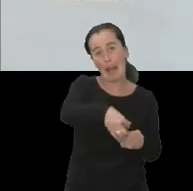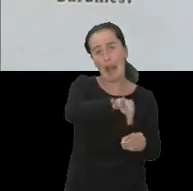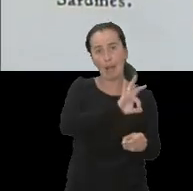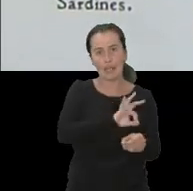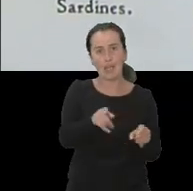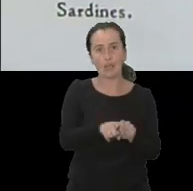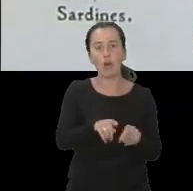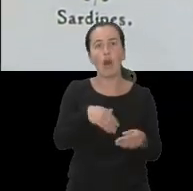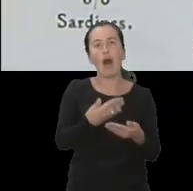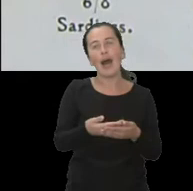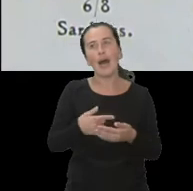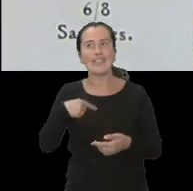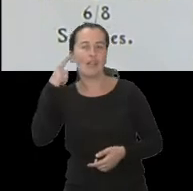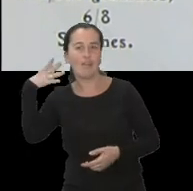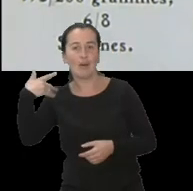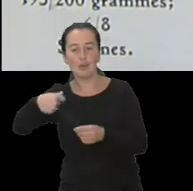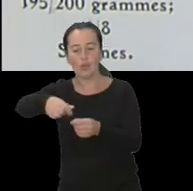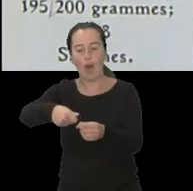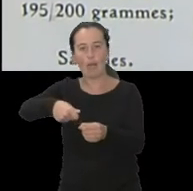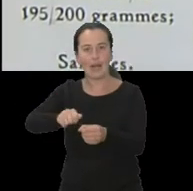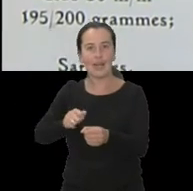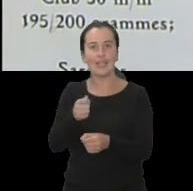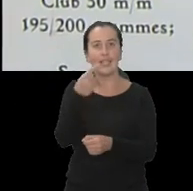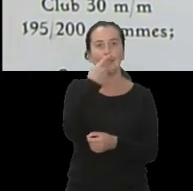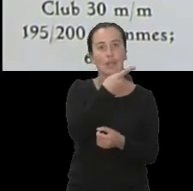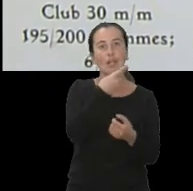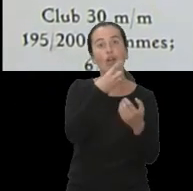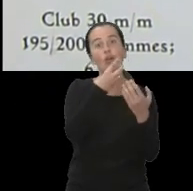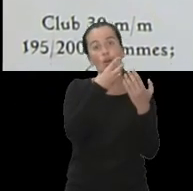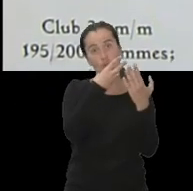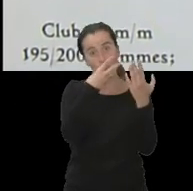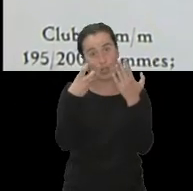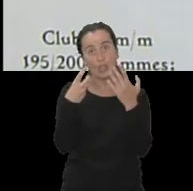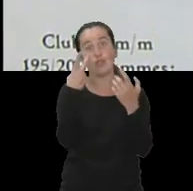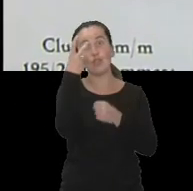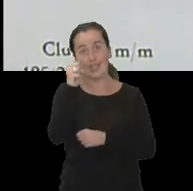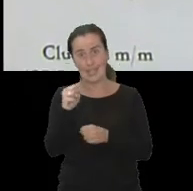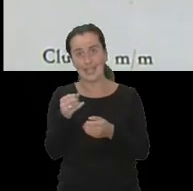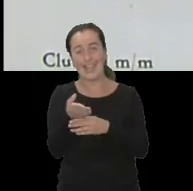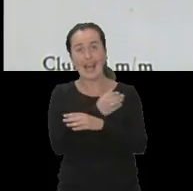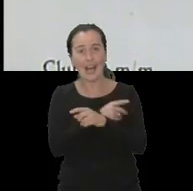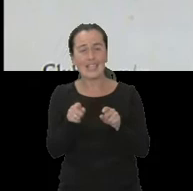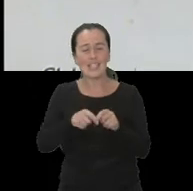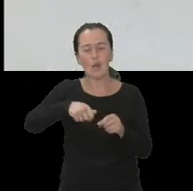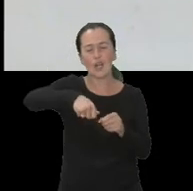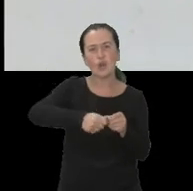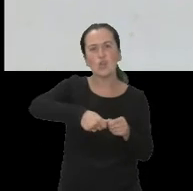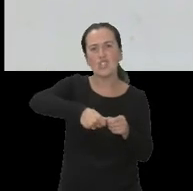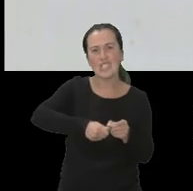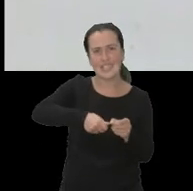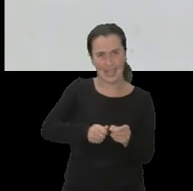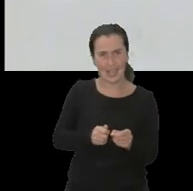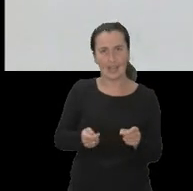que se populariza el abrelatas en 1870, estas incorporaban una cuchilla.